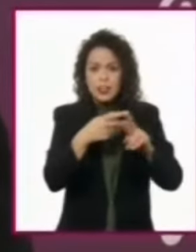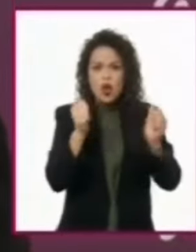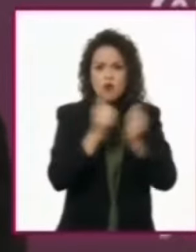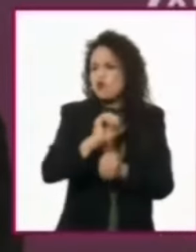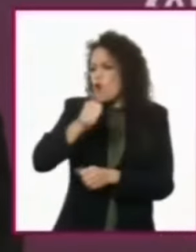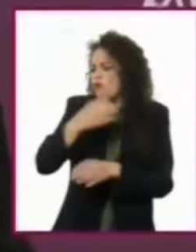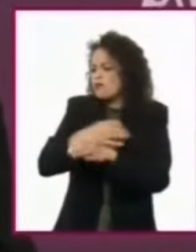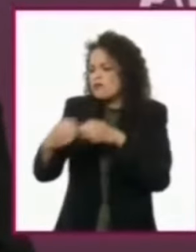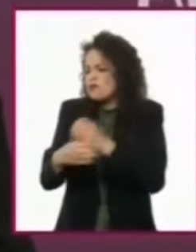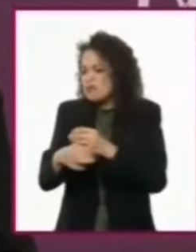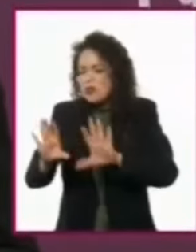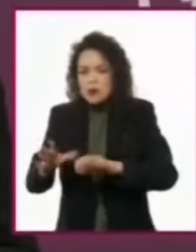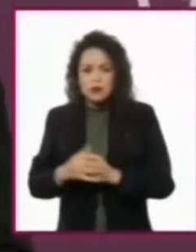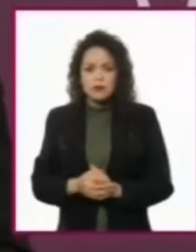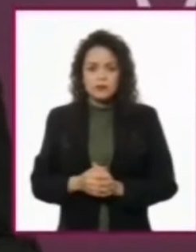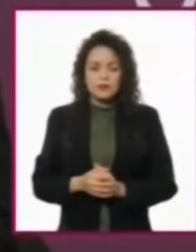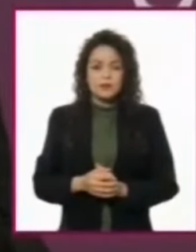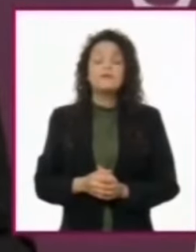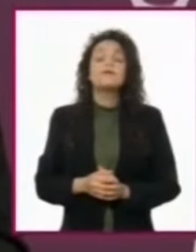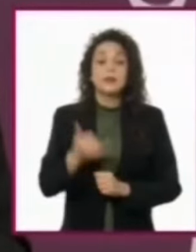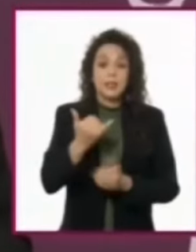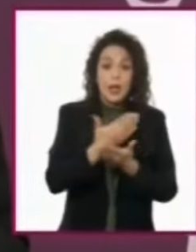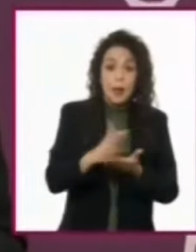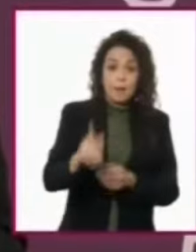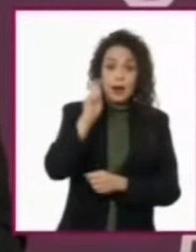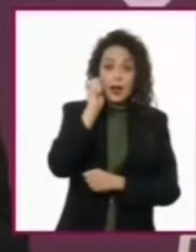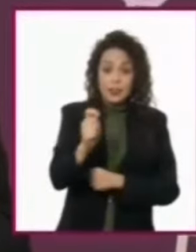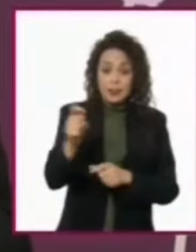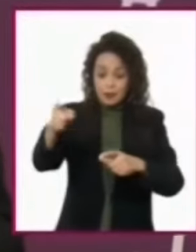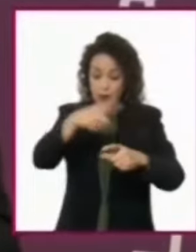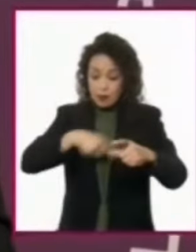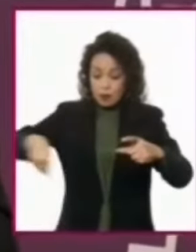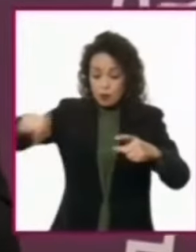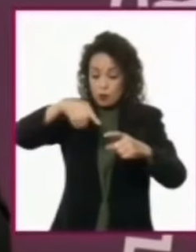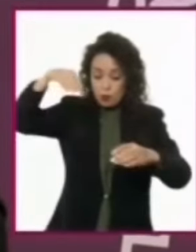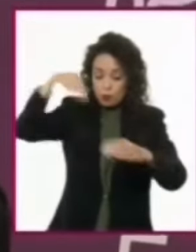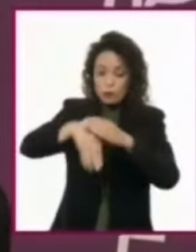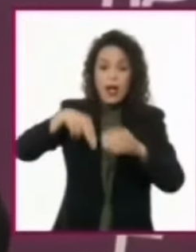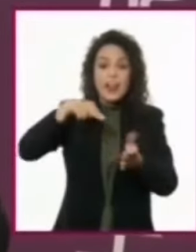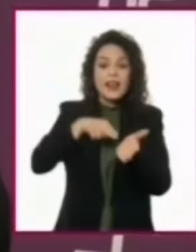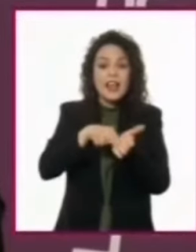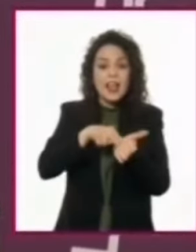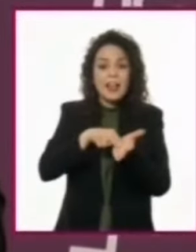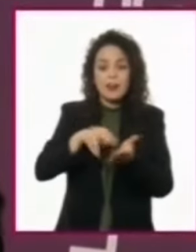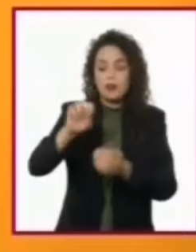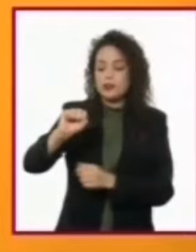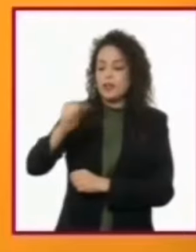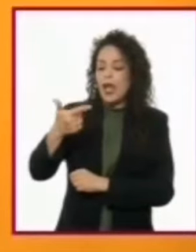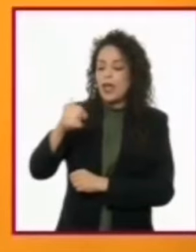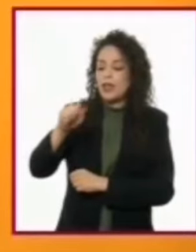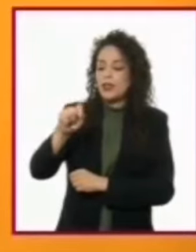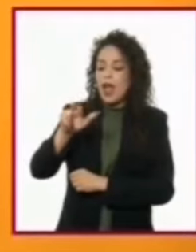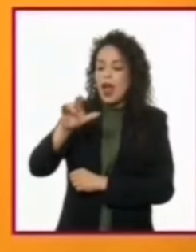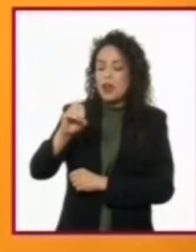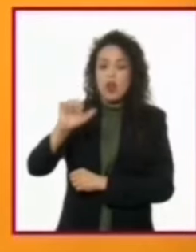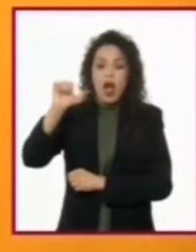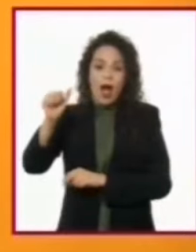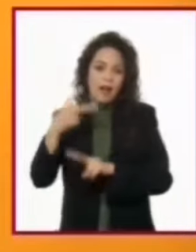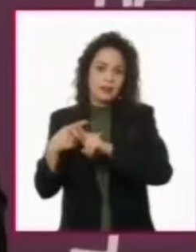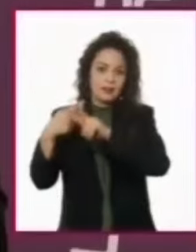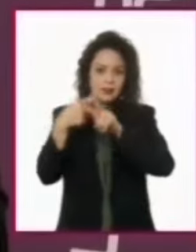objetos, además del enorme agujero negro Sagitario A estrella. ¡Qué